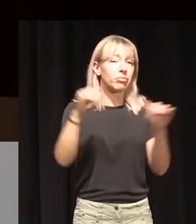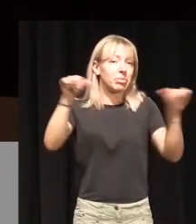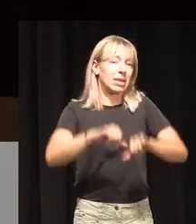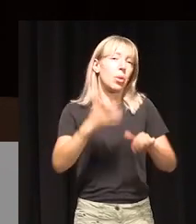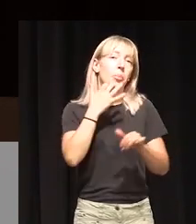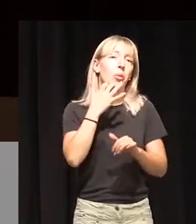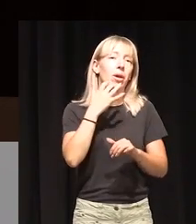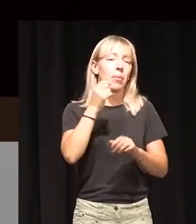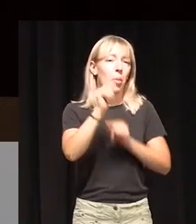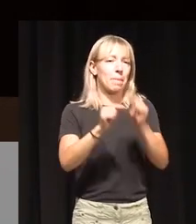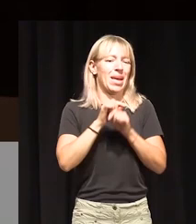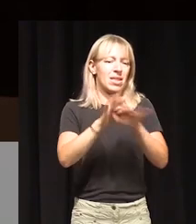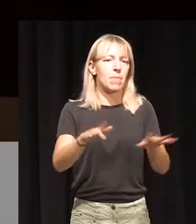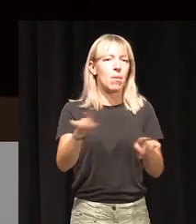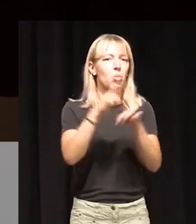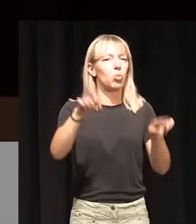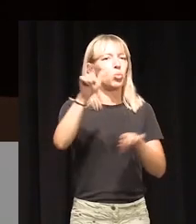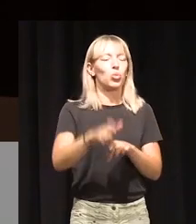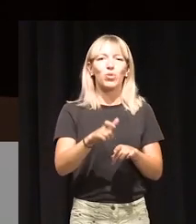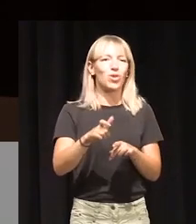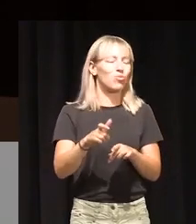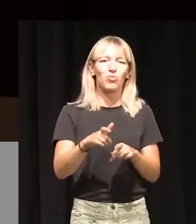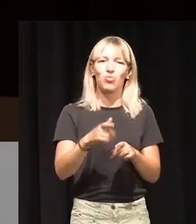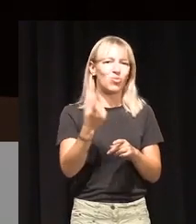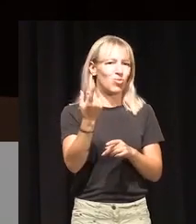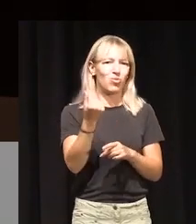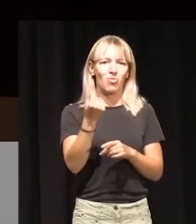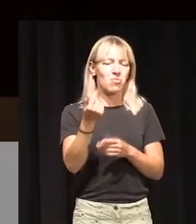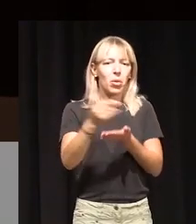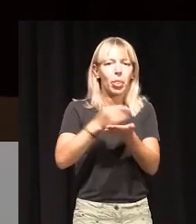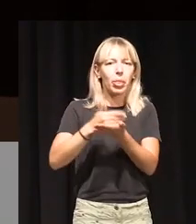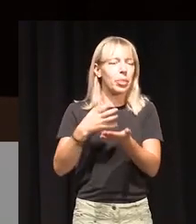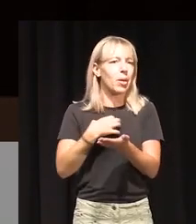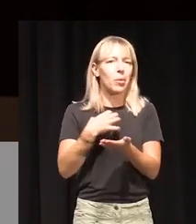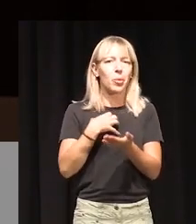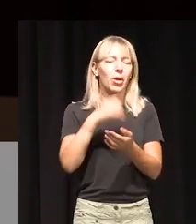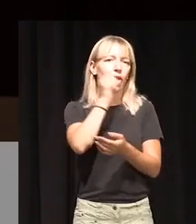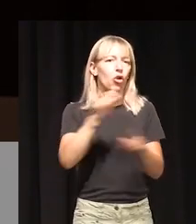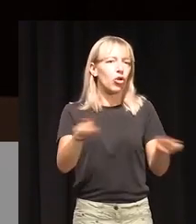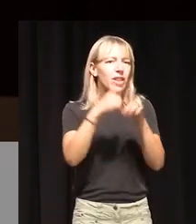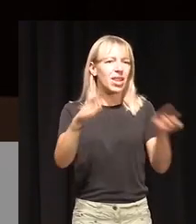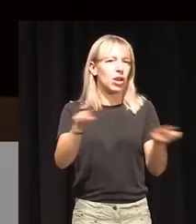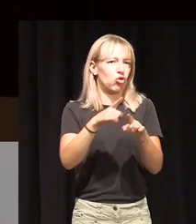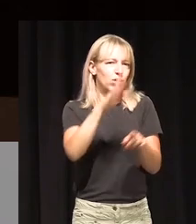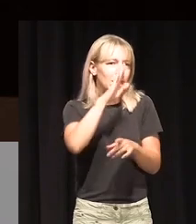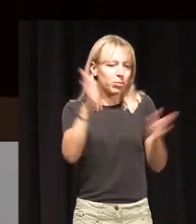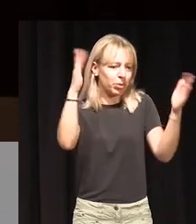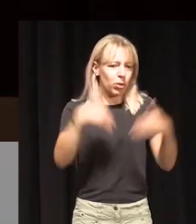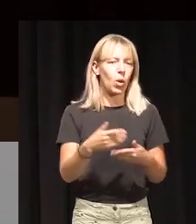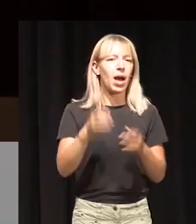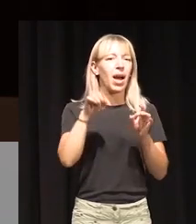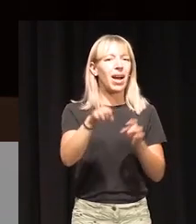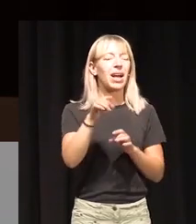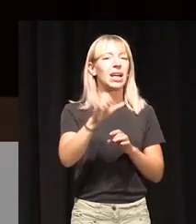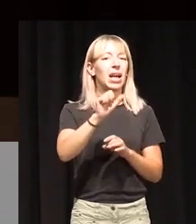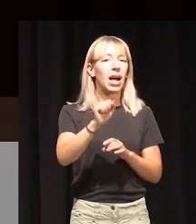de la pandemia, en los que los músicos nos quedamos sin nuestra fuente principal de ingresos, que son los conciertos, el directo, AIE, como otras sociedades